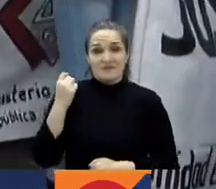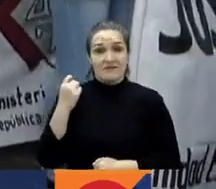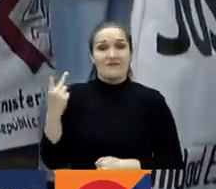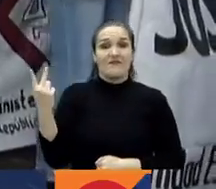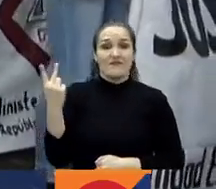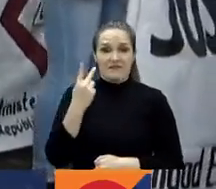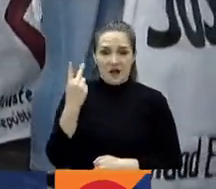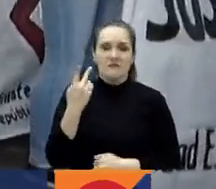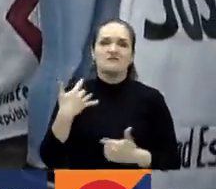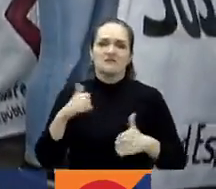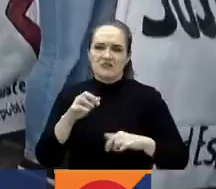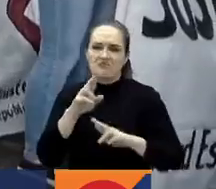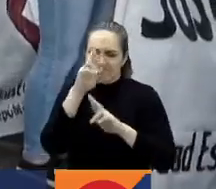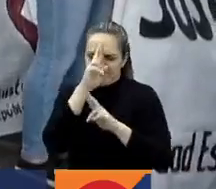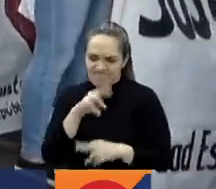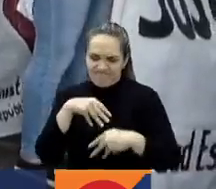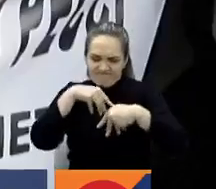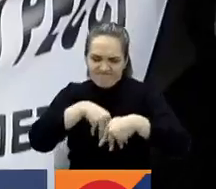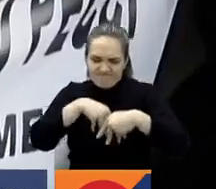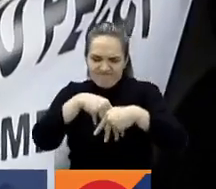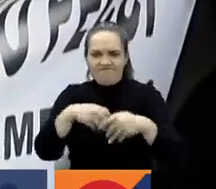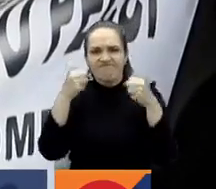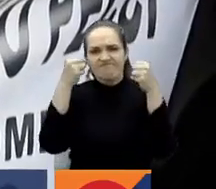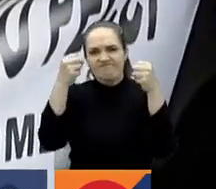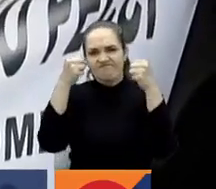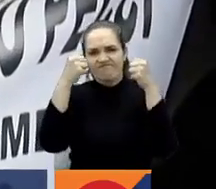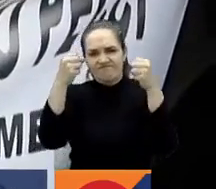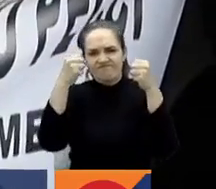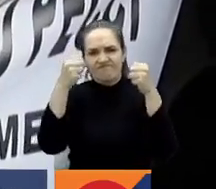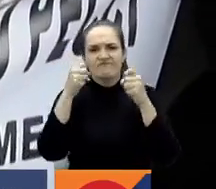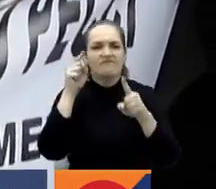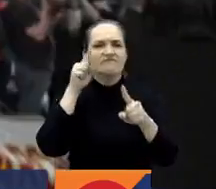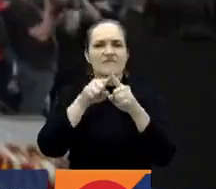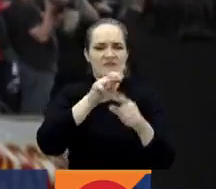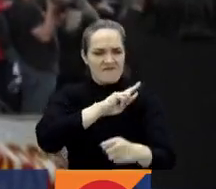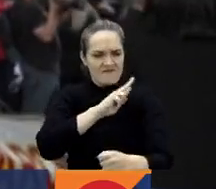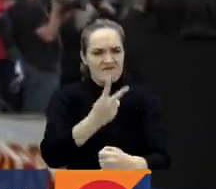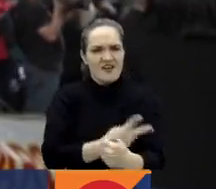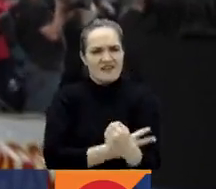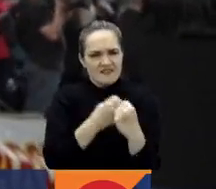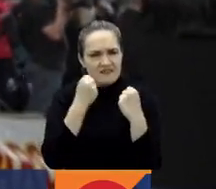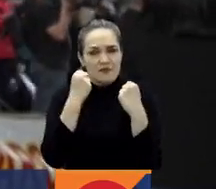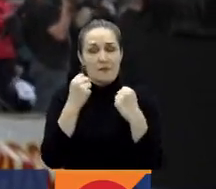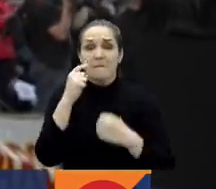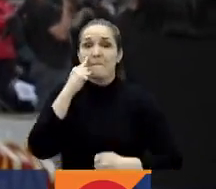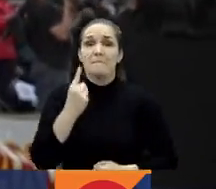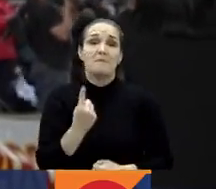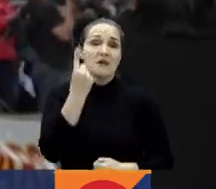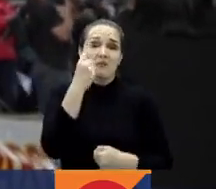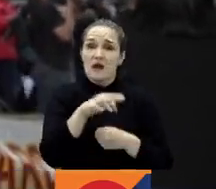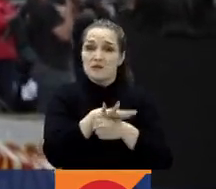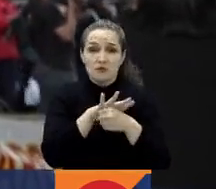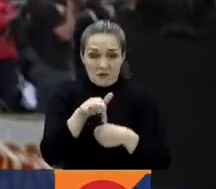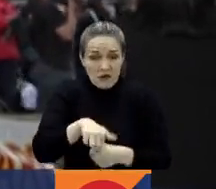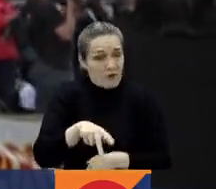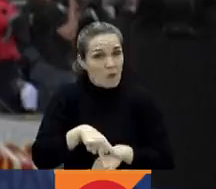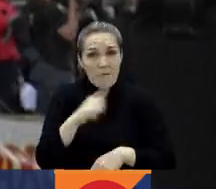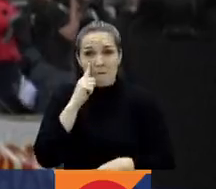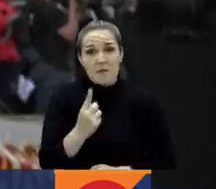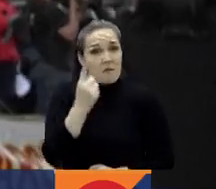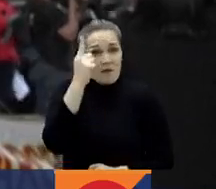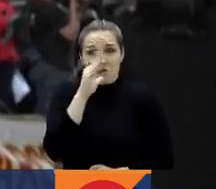colegas le rindieron tributo a Pesci en las calles en una marcha denominada La Valentía y el Coraje. Es la primera vez que ocurre un hecho de esta magnitud